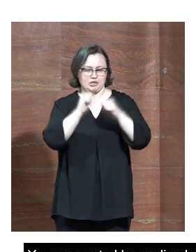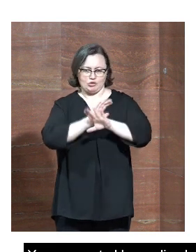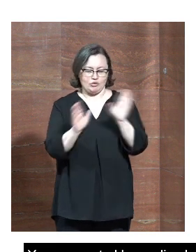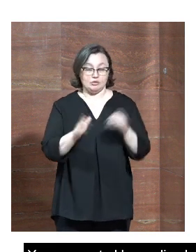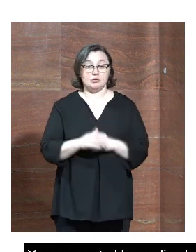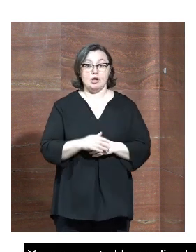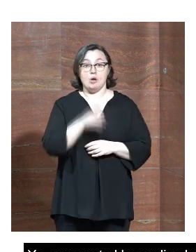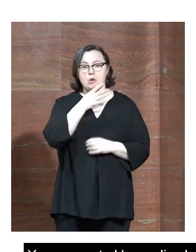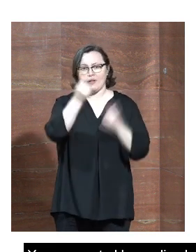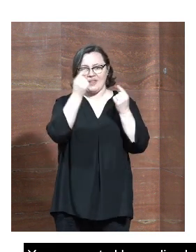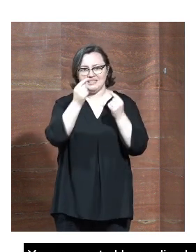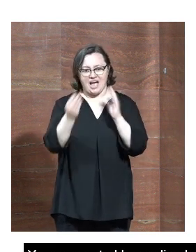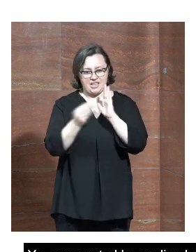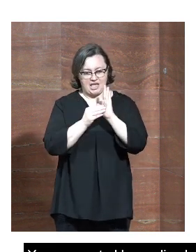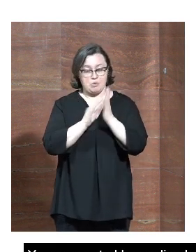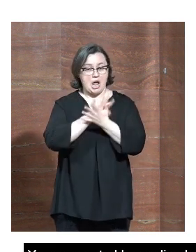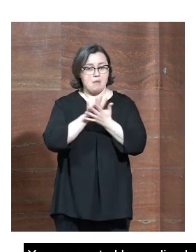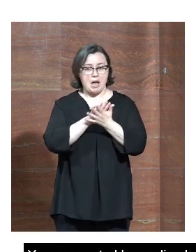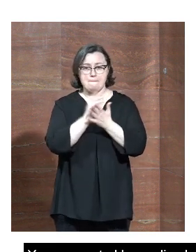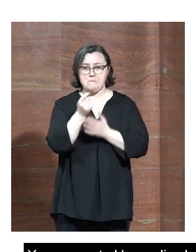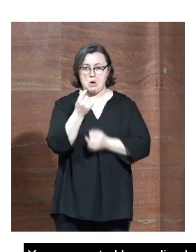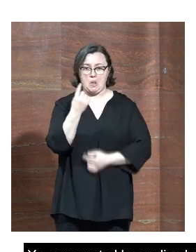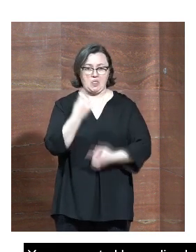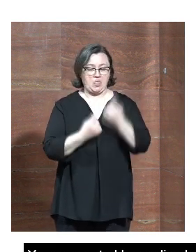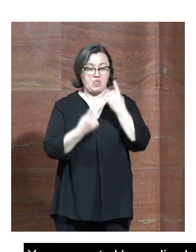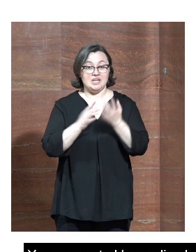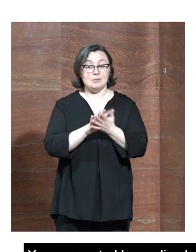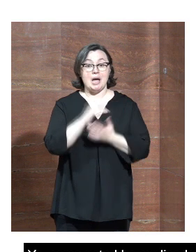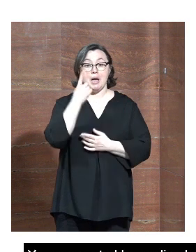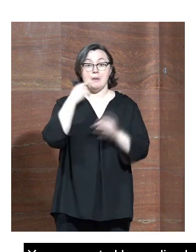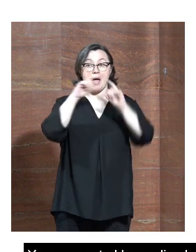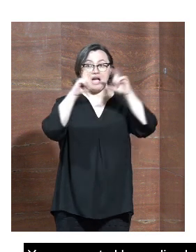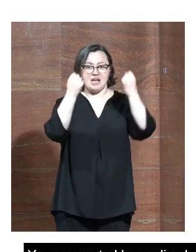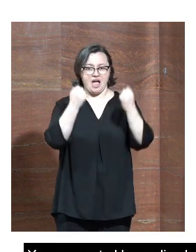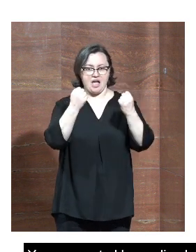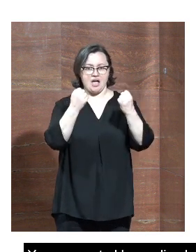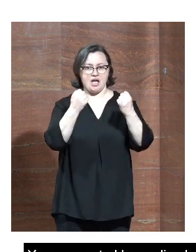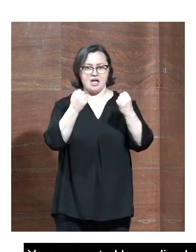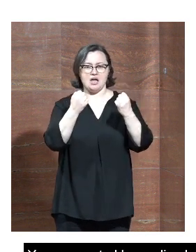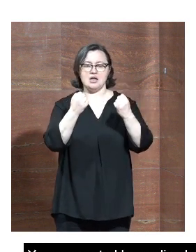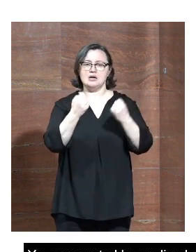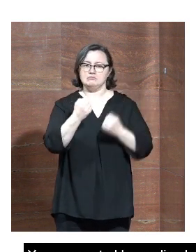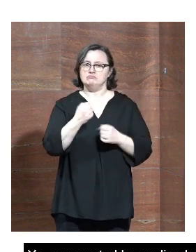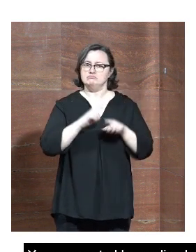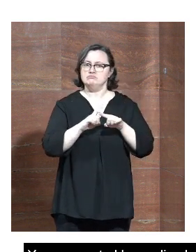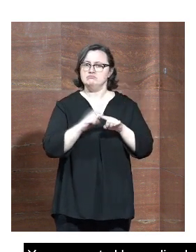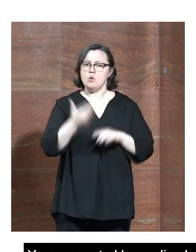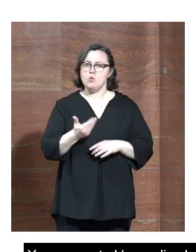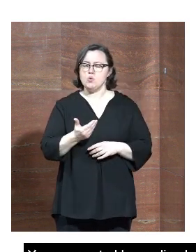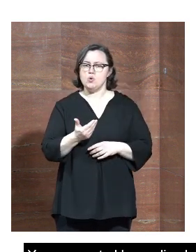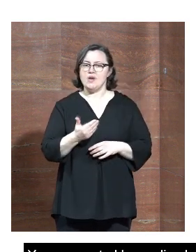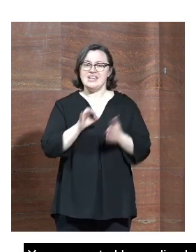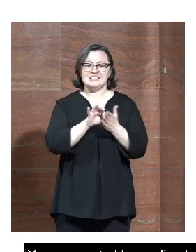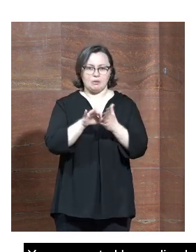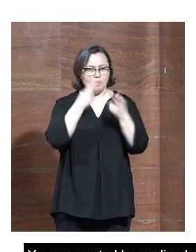teniendo en cuenta un detalle que se nombra muy poco, y es que la banca, para mí, tiene una faceta importantísima